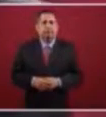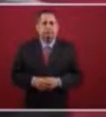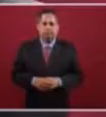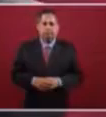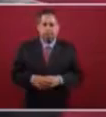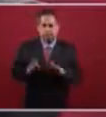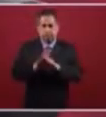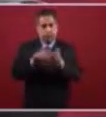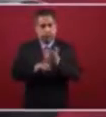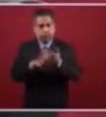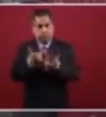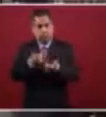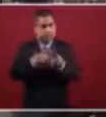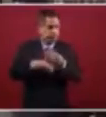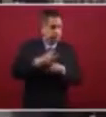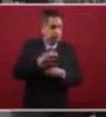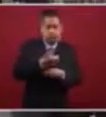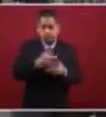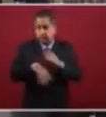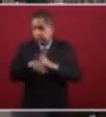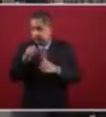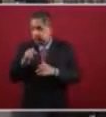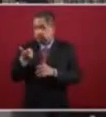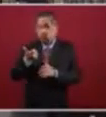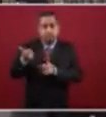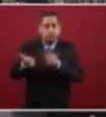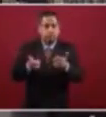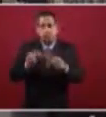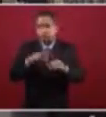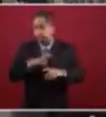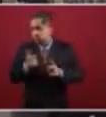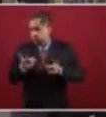de dónde va a salir el dinero o no hay dinero.